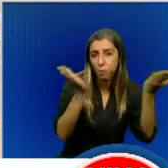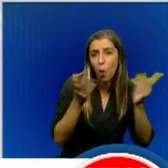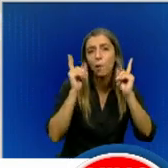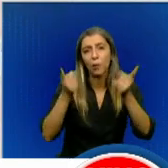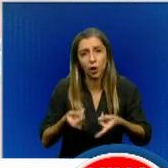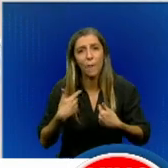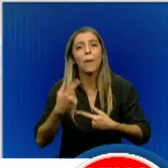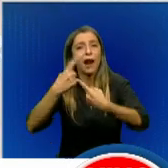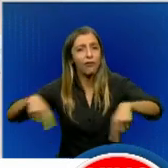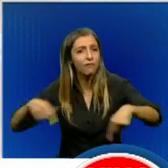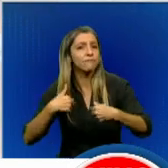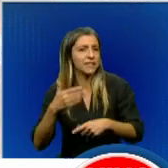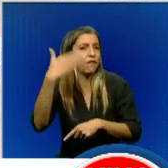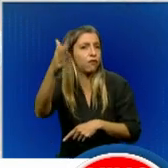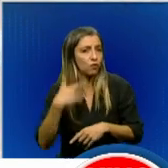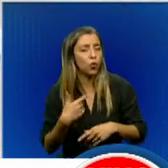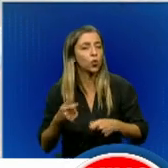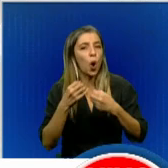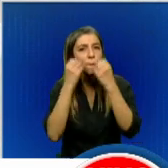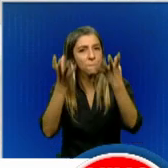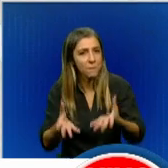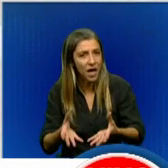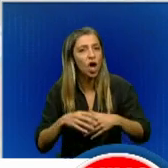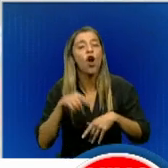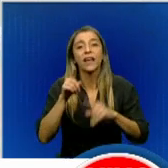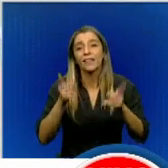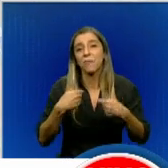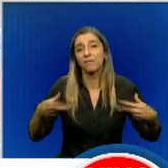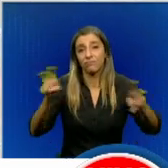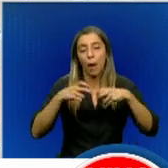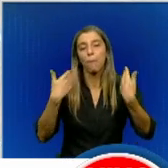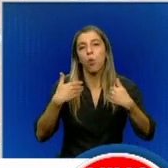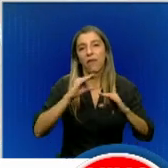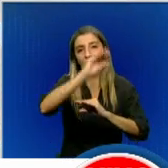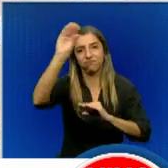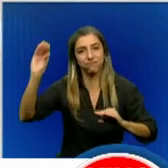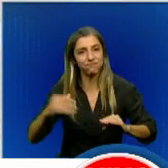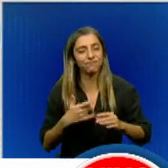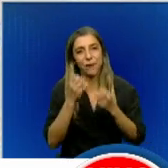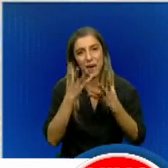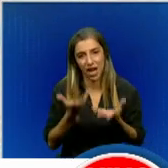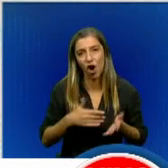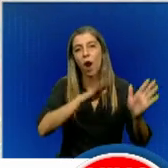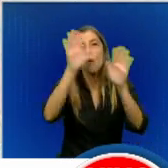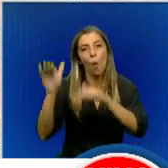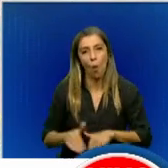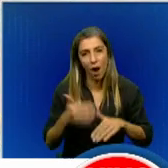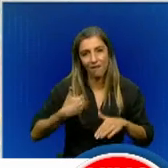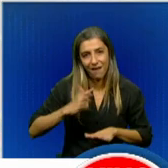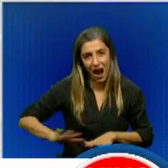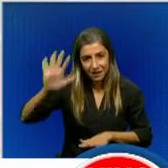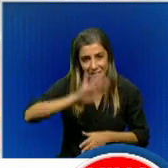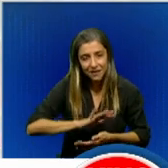que se pueden generar en el ingreso y la distribución de la riqueza el sendero que hemos venido transitando señor presidente ha sido de la